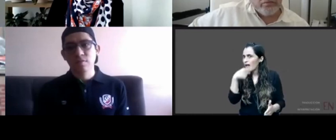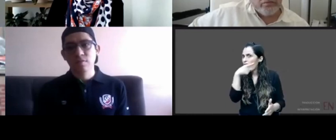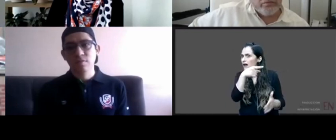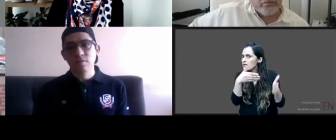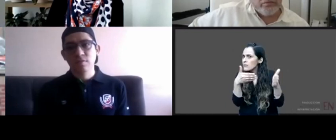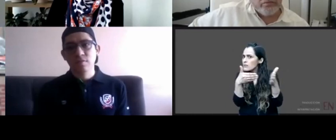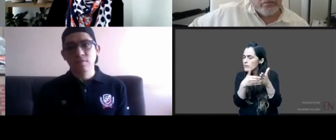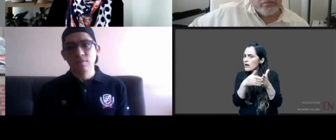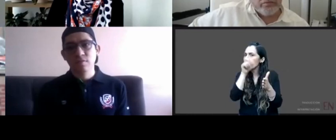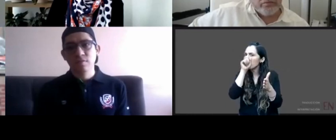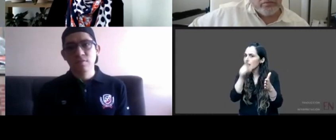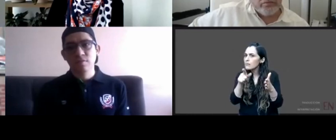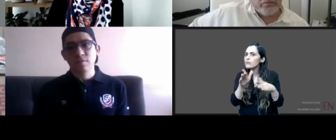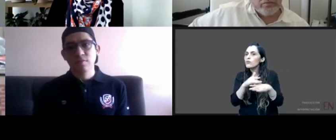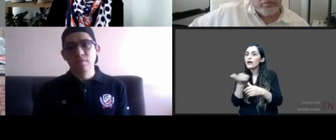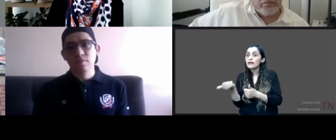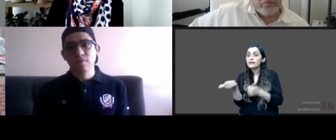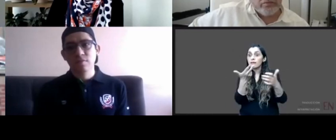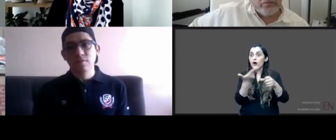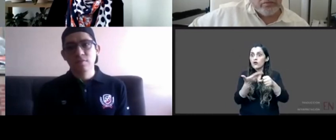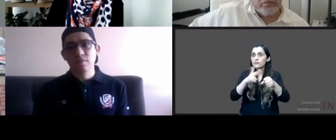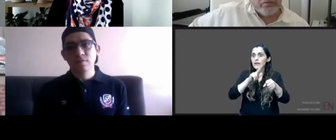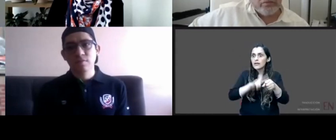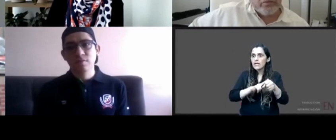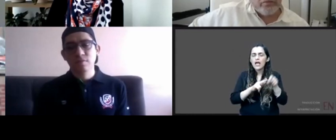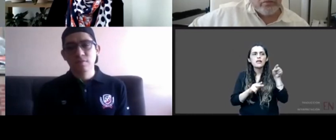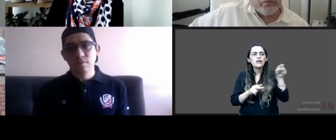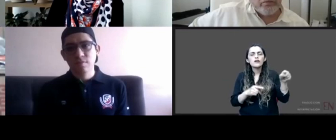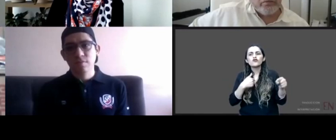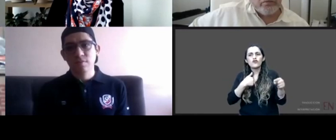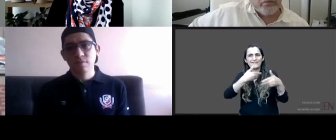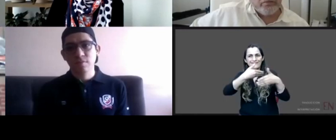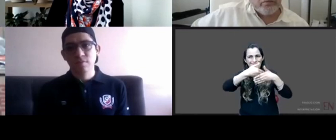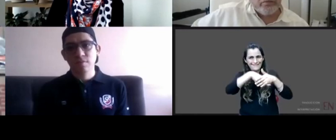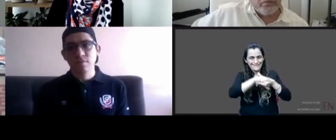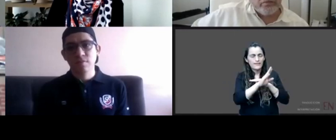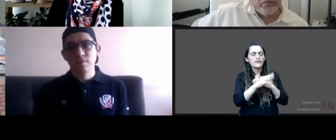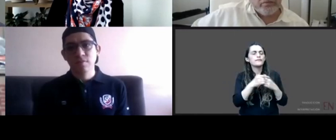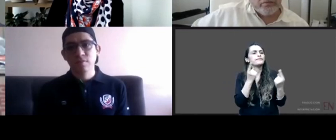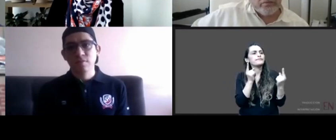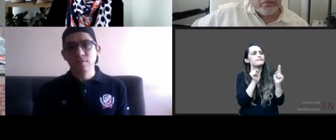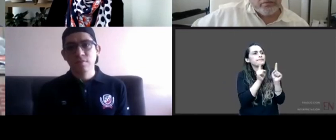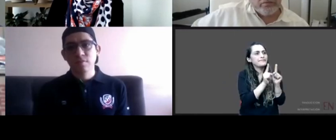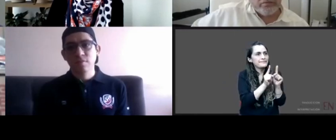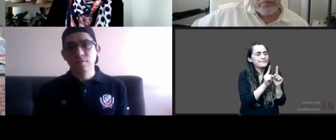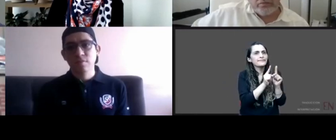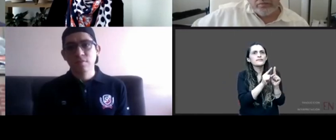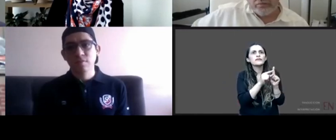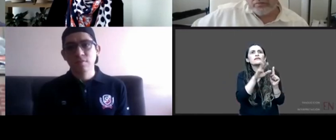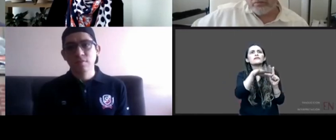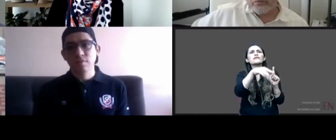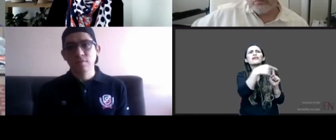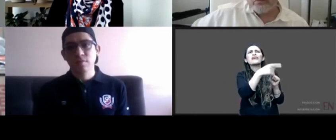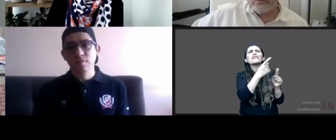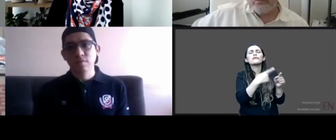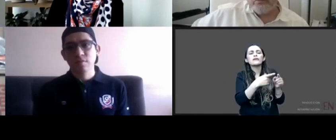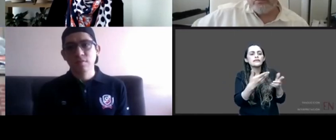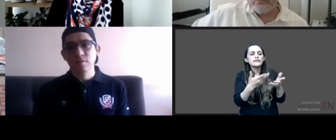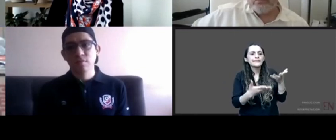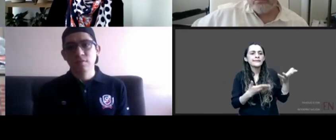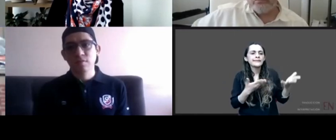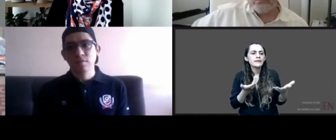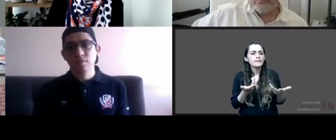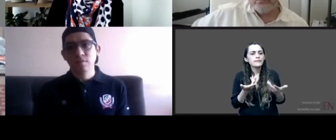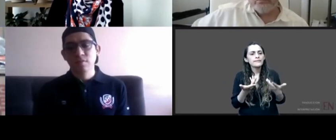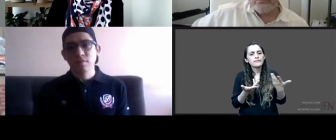español, no sabíamos, yo entraba con mi mamá, pero no sabía cómo explicar la enfermedad. La doctora se